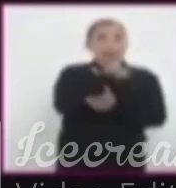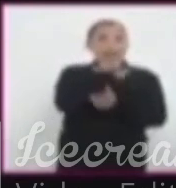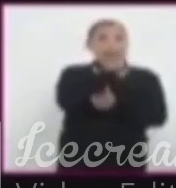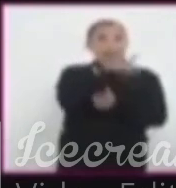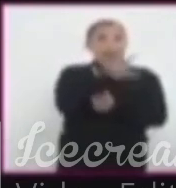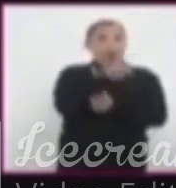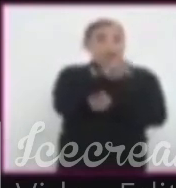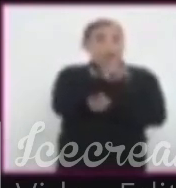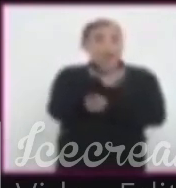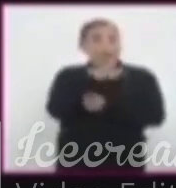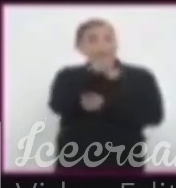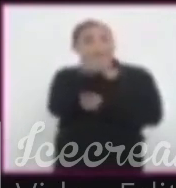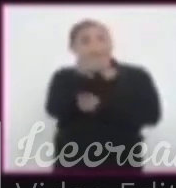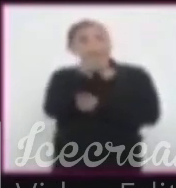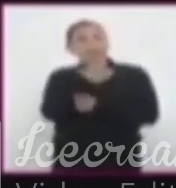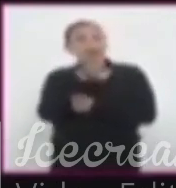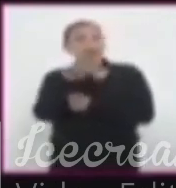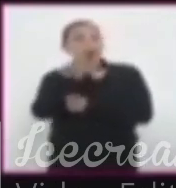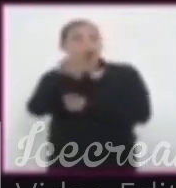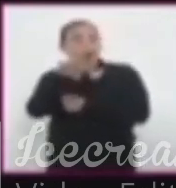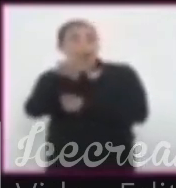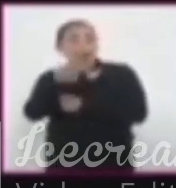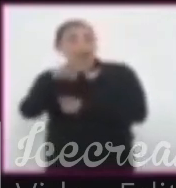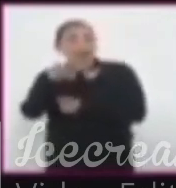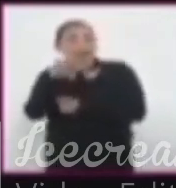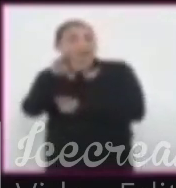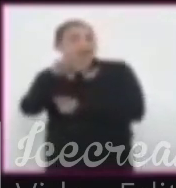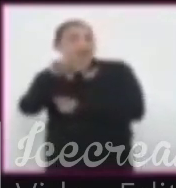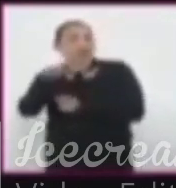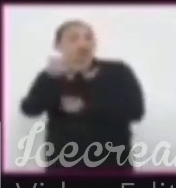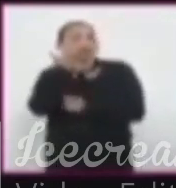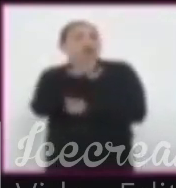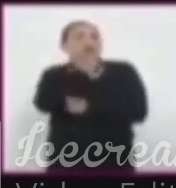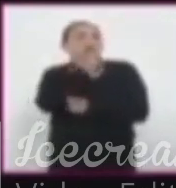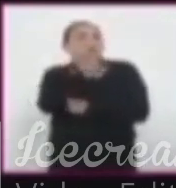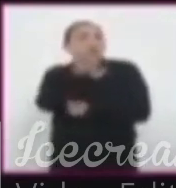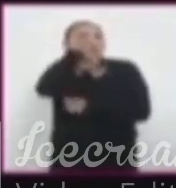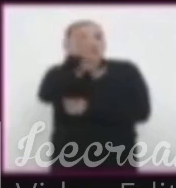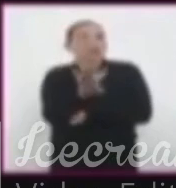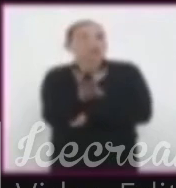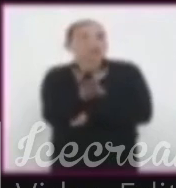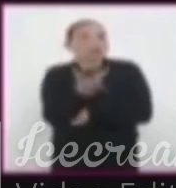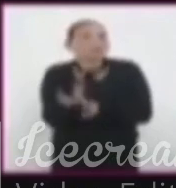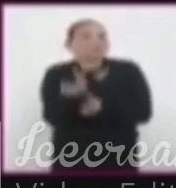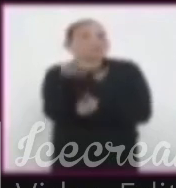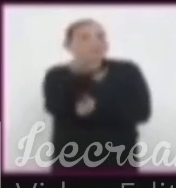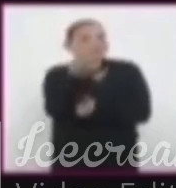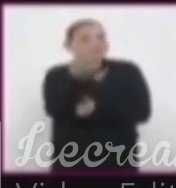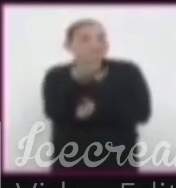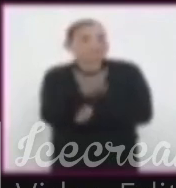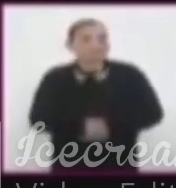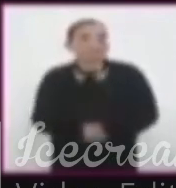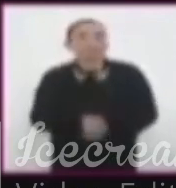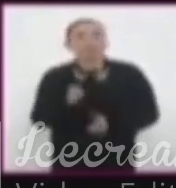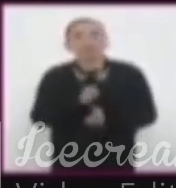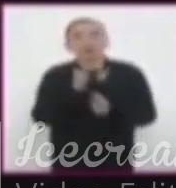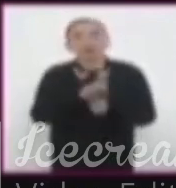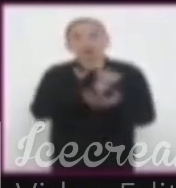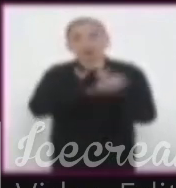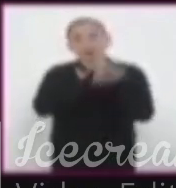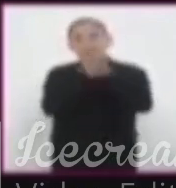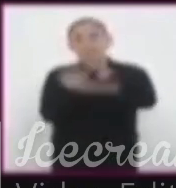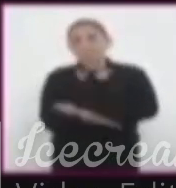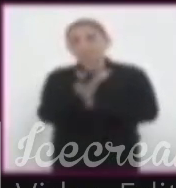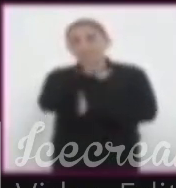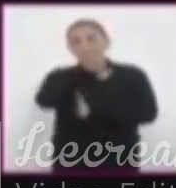entonces afirmar que 100 es 5 cuartos de 80 es una respuesta totalmente correcta. Pero nos están preguntando qué porcentaje, así es que hay que convertir